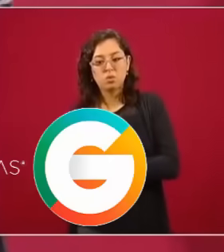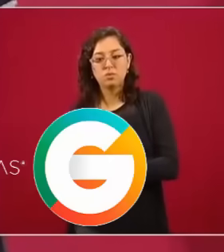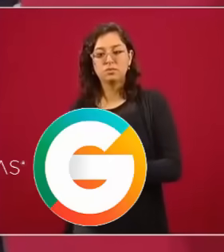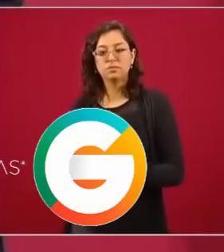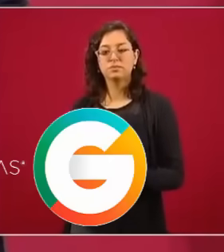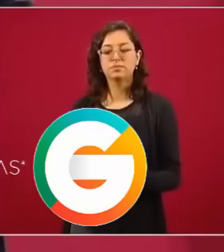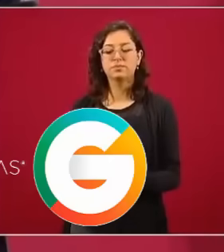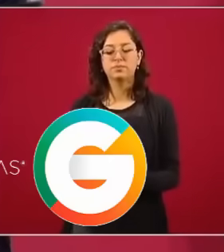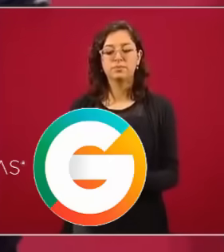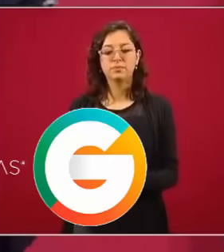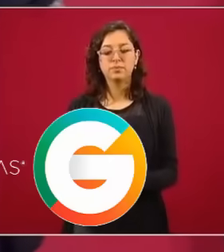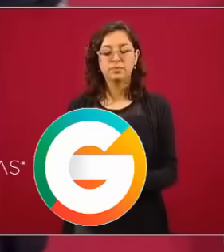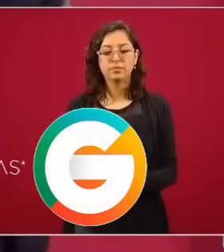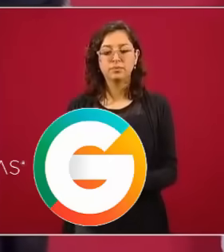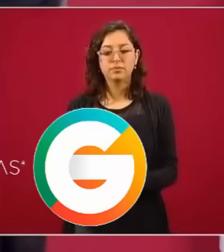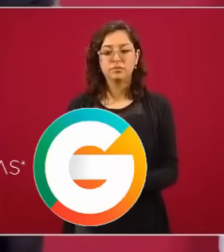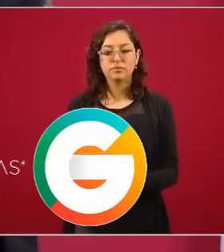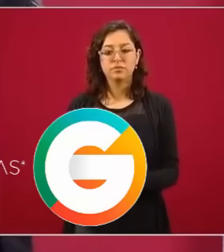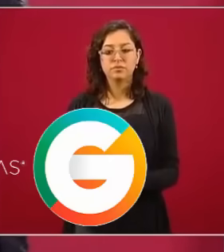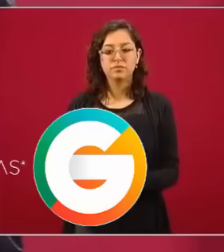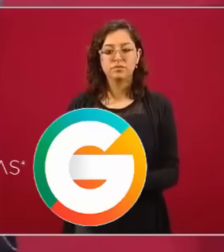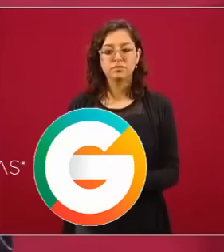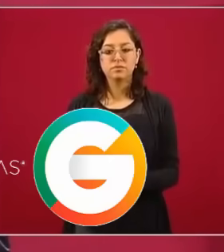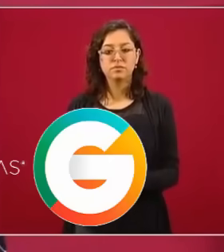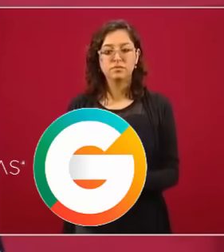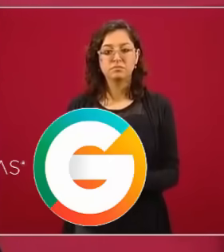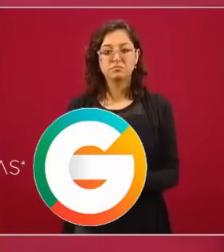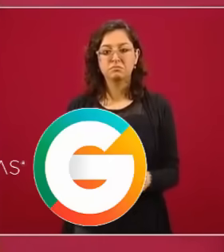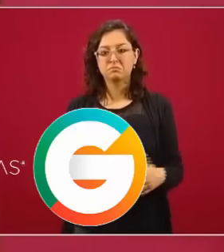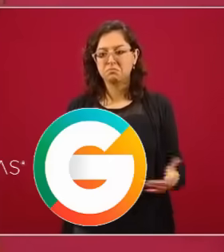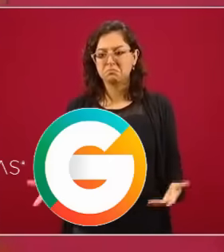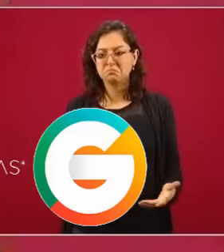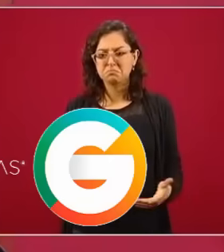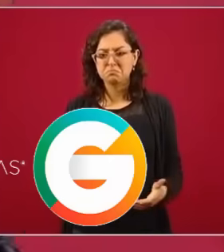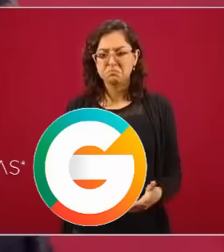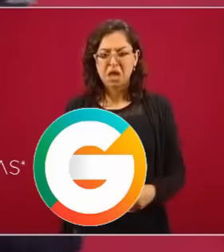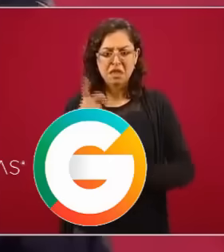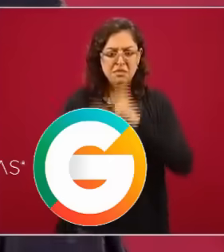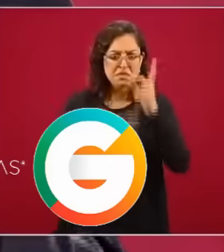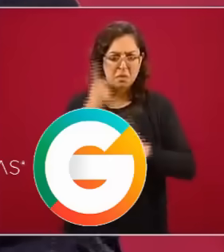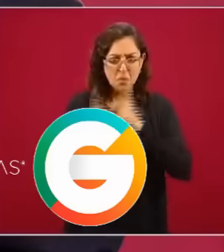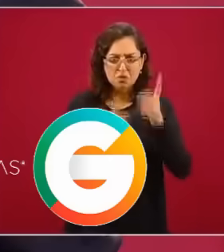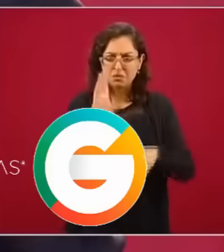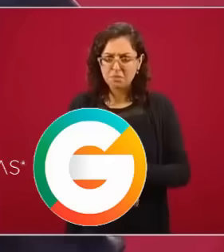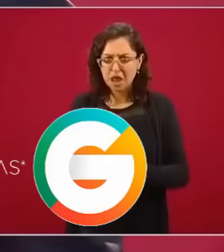Y no es que el golf no sea un buen deporte, pero